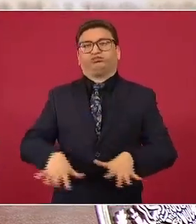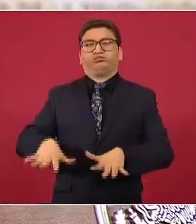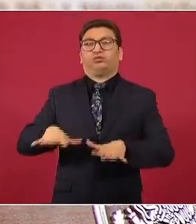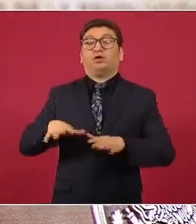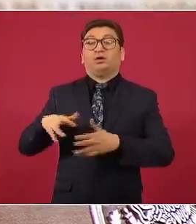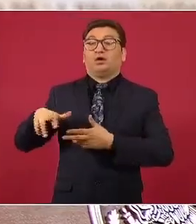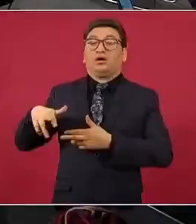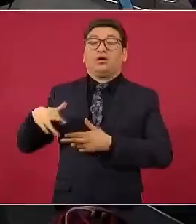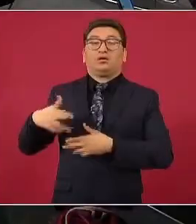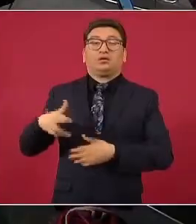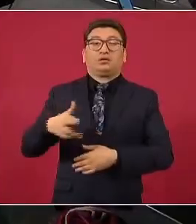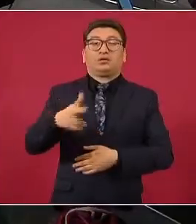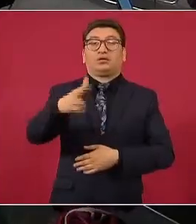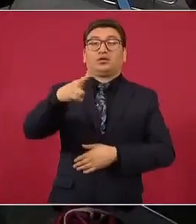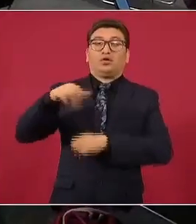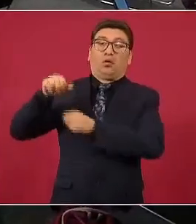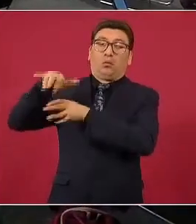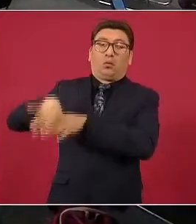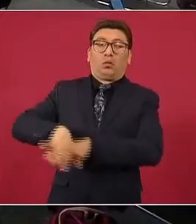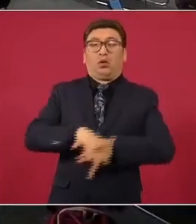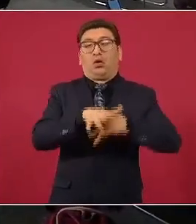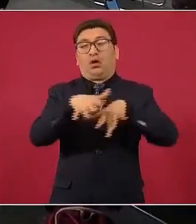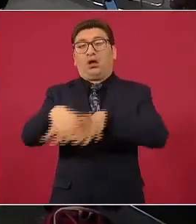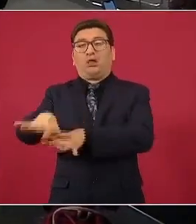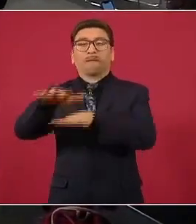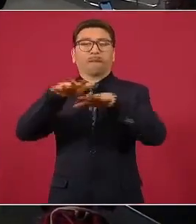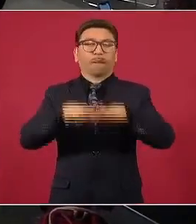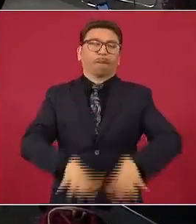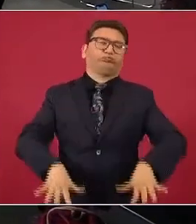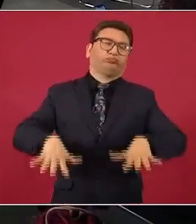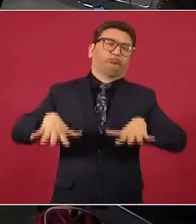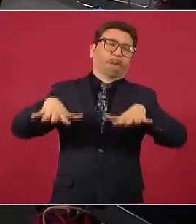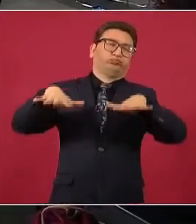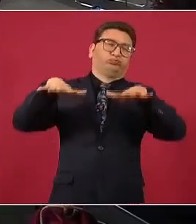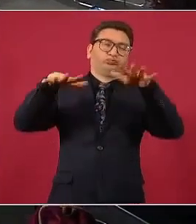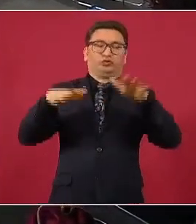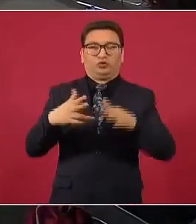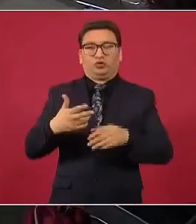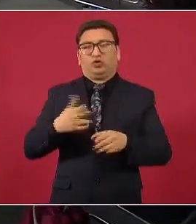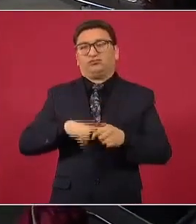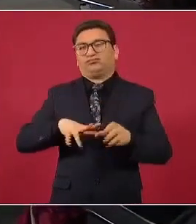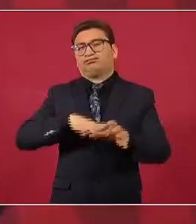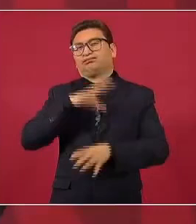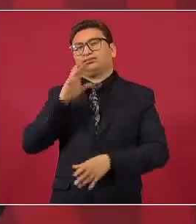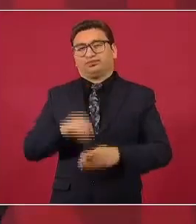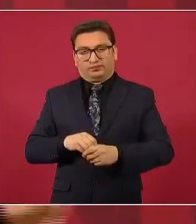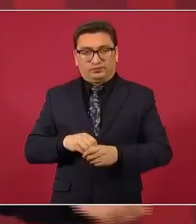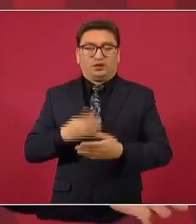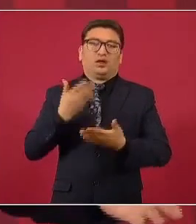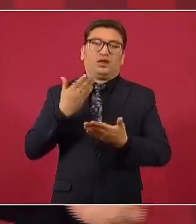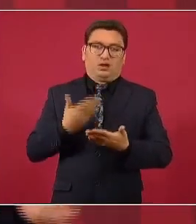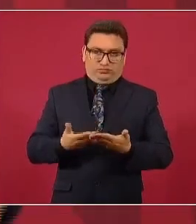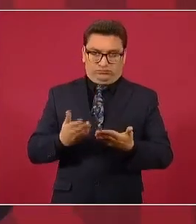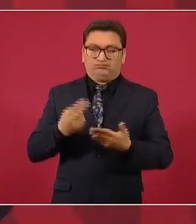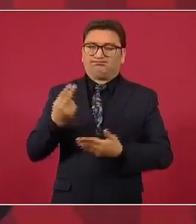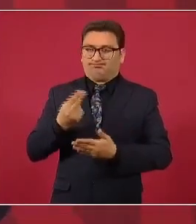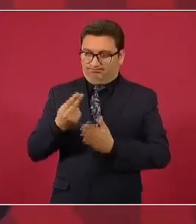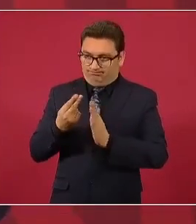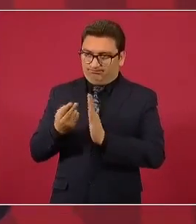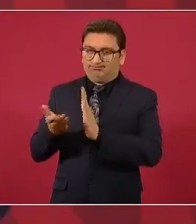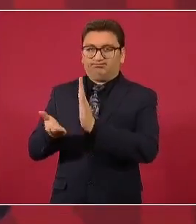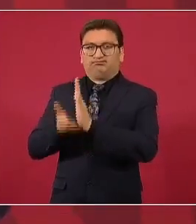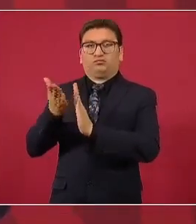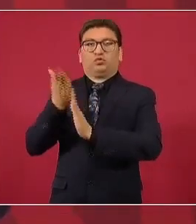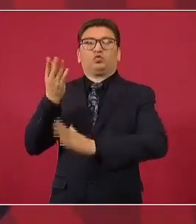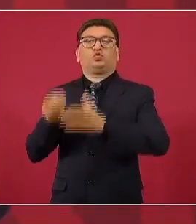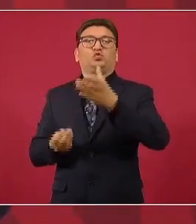desbordó el río Tula y se inundó por completo, y hay que hacer el nuevo